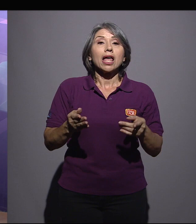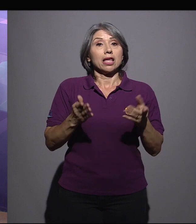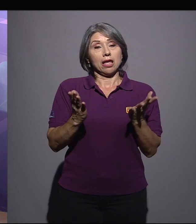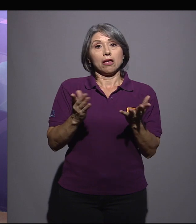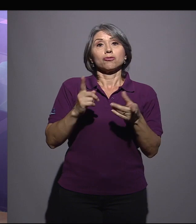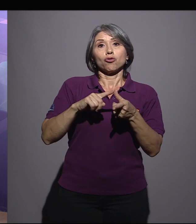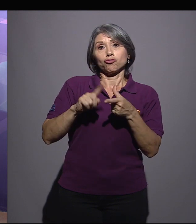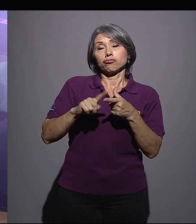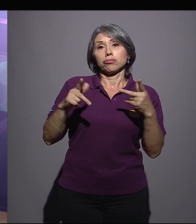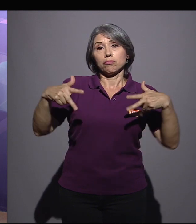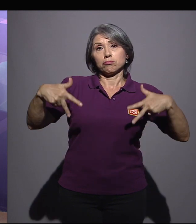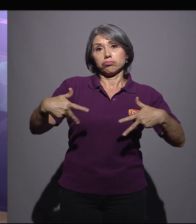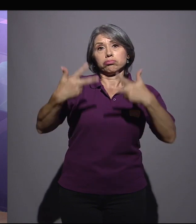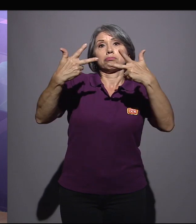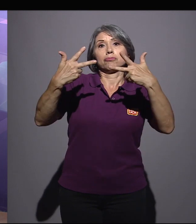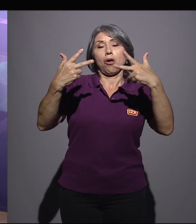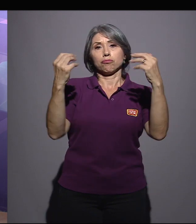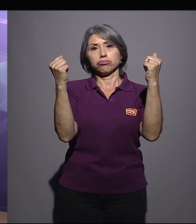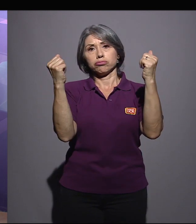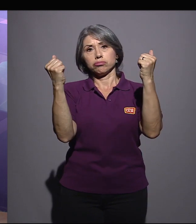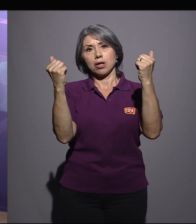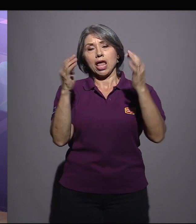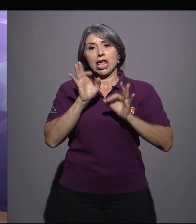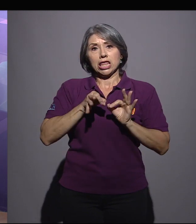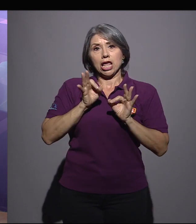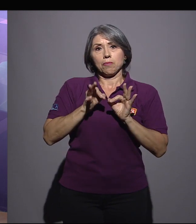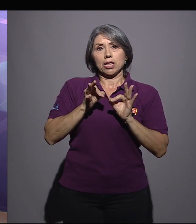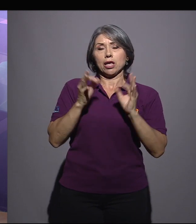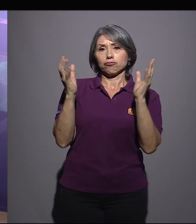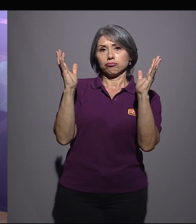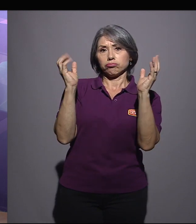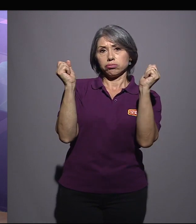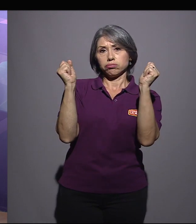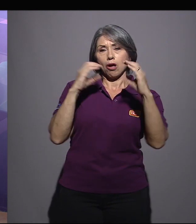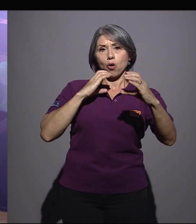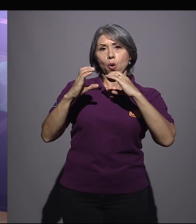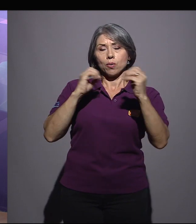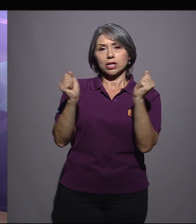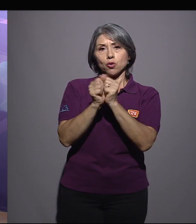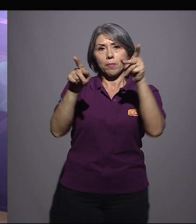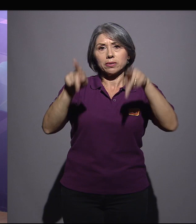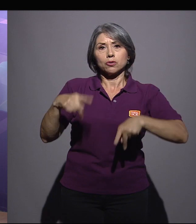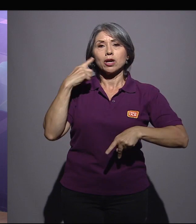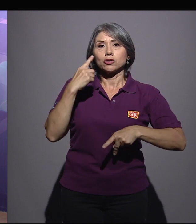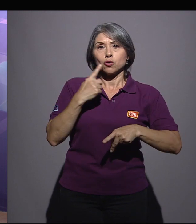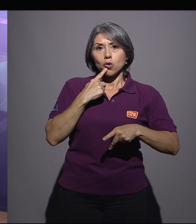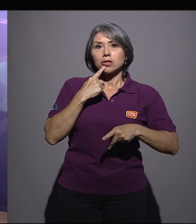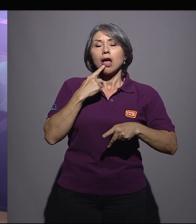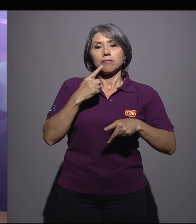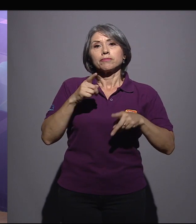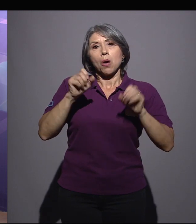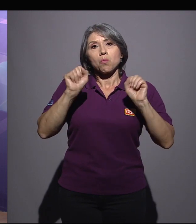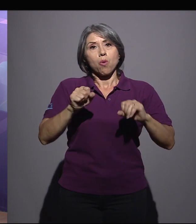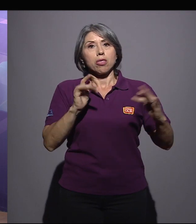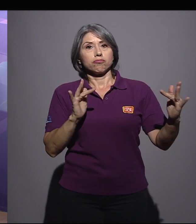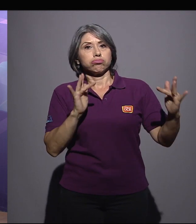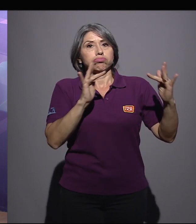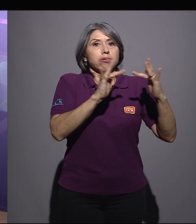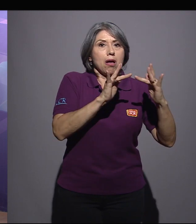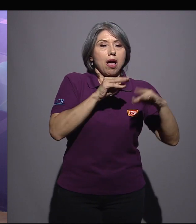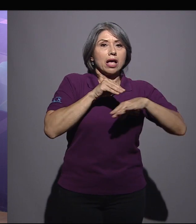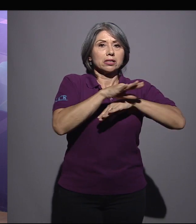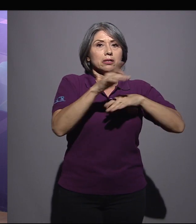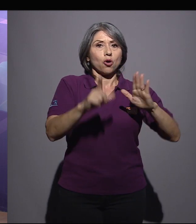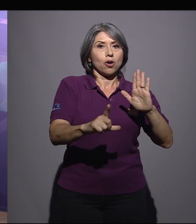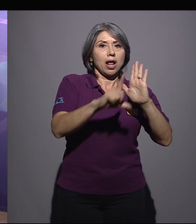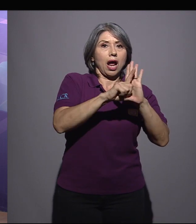intérprete, ¿verdad?, que gestiona la comunicación con la persona sorda, lo eleva ya sea al asesor legal o a algún